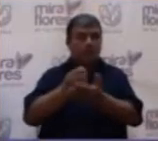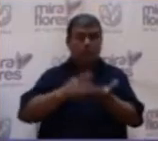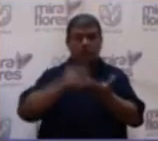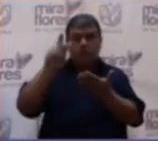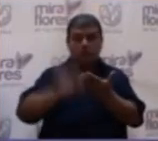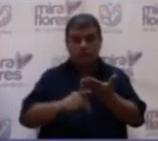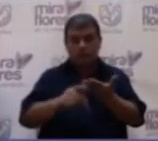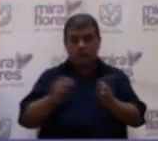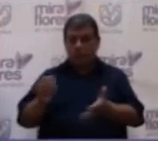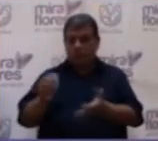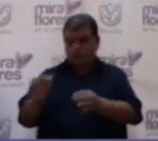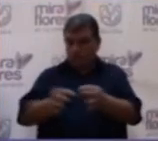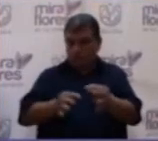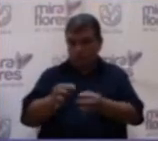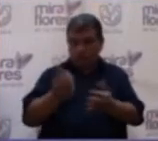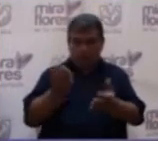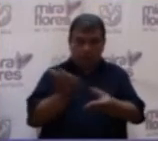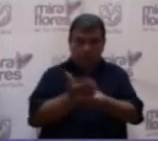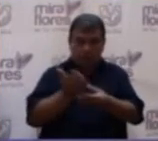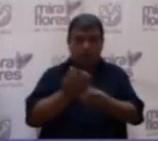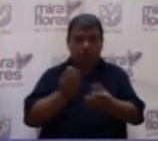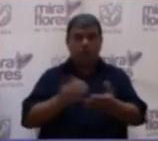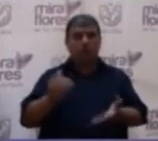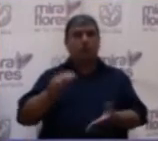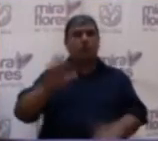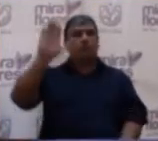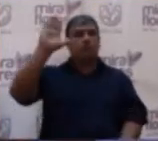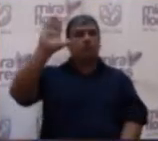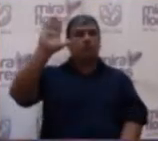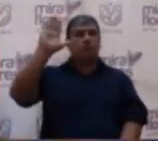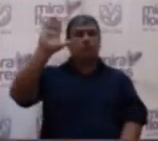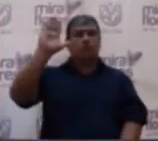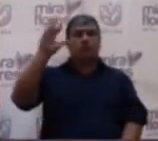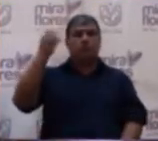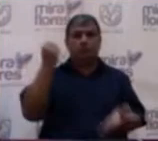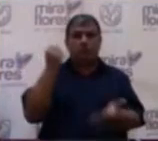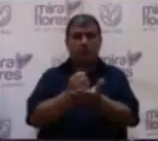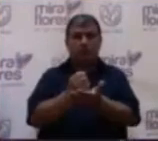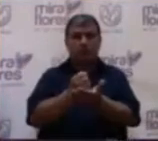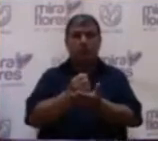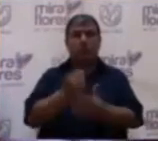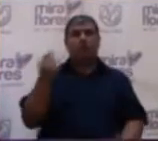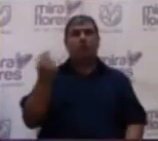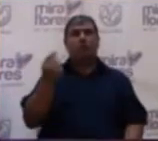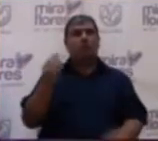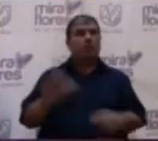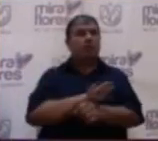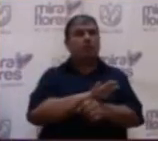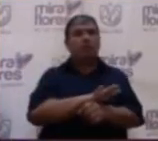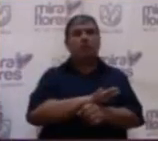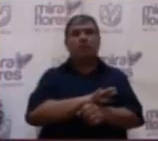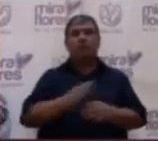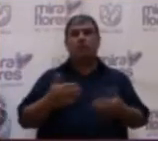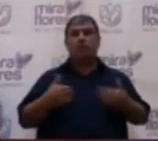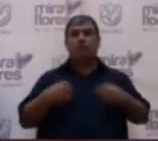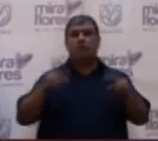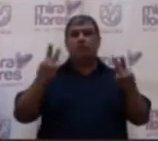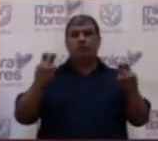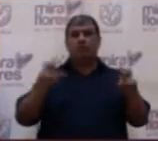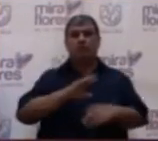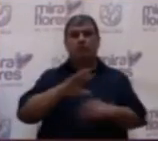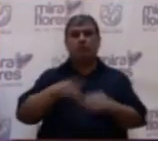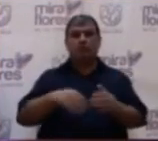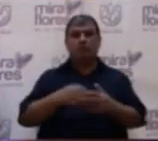antes mencionados y los expresar no social de conformidad aprobado por una línea de votos no tenemos más temas verdad